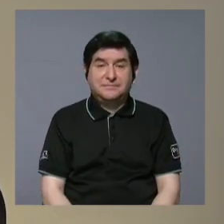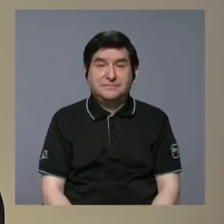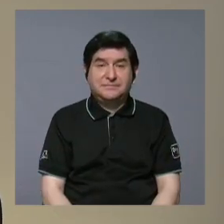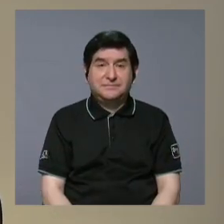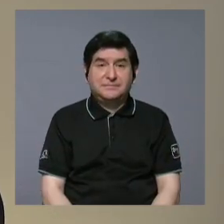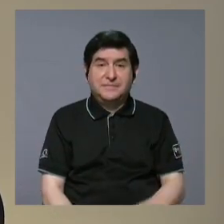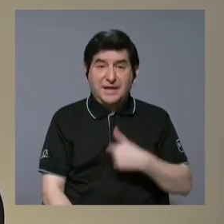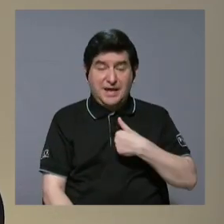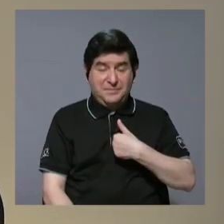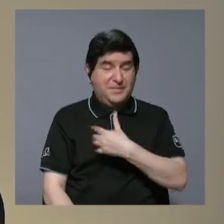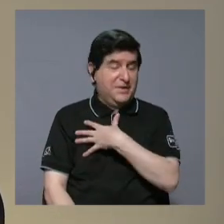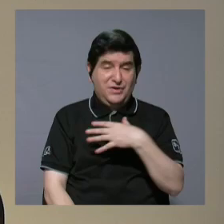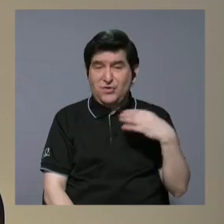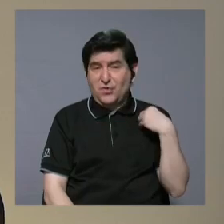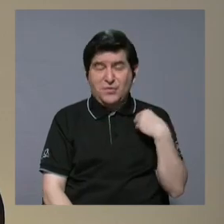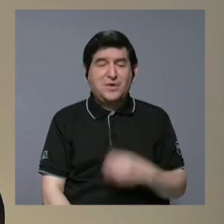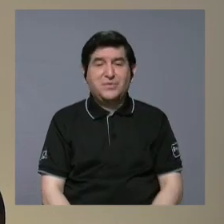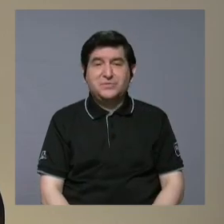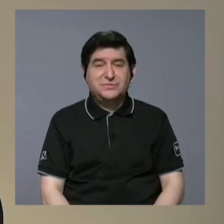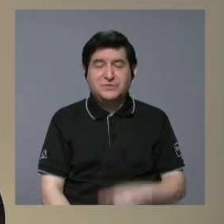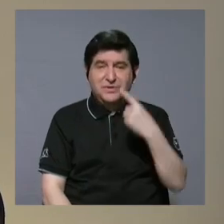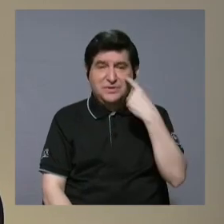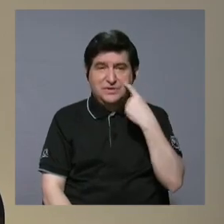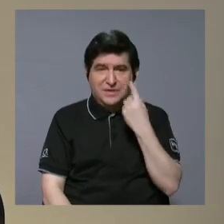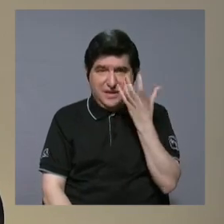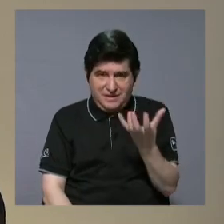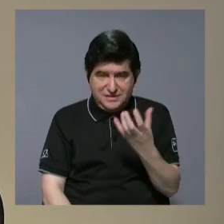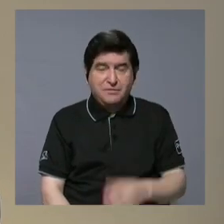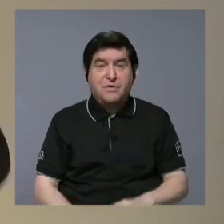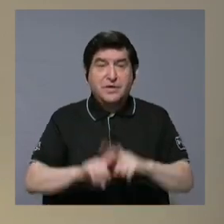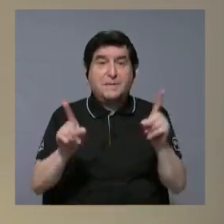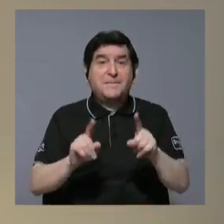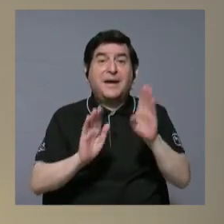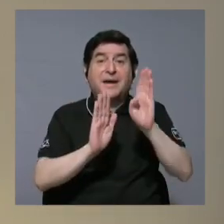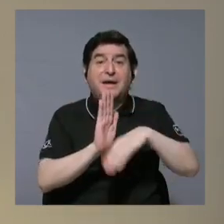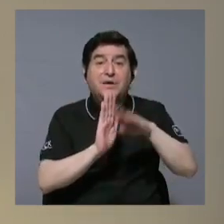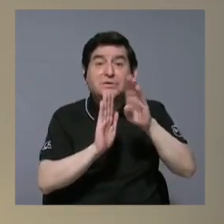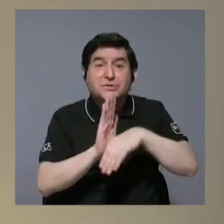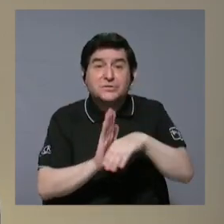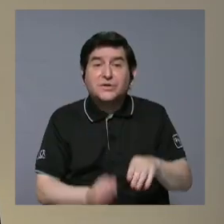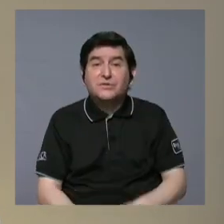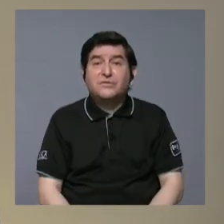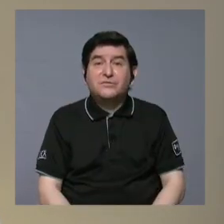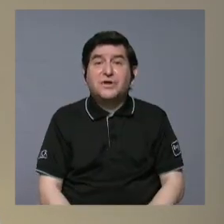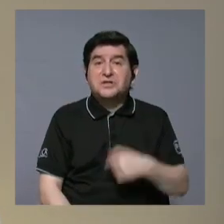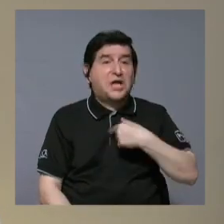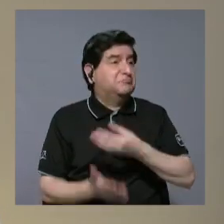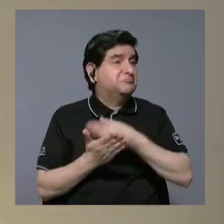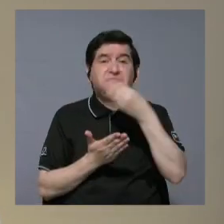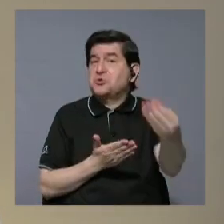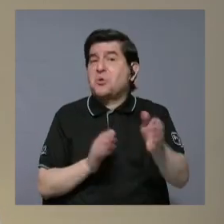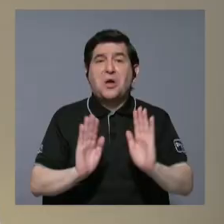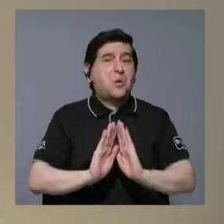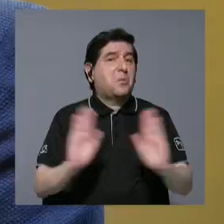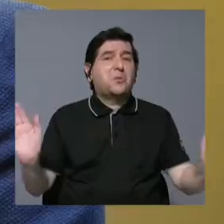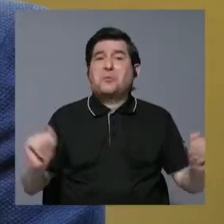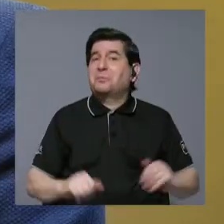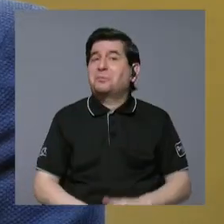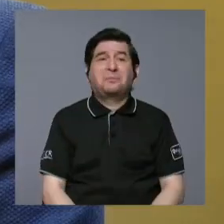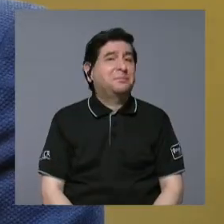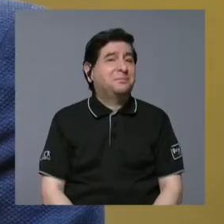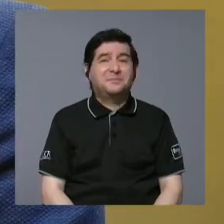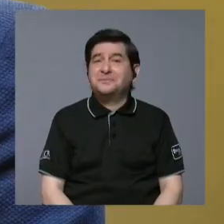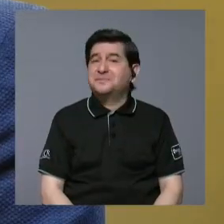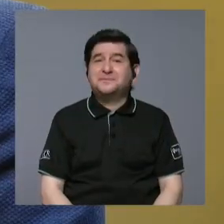a mí no me gusta el sabor de la cebolla. Si la cebolla está en oferta, no la voy a comprar, ¿verdad? Claro, Es decir, claro.